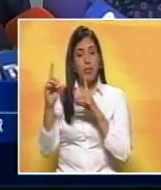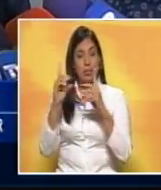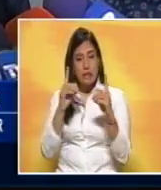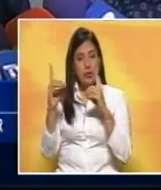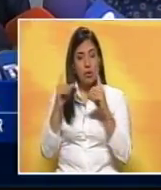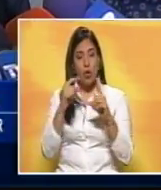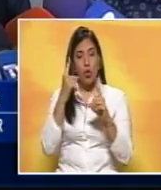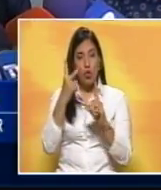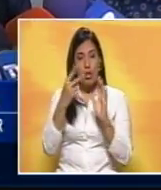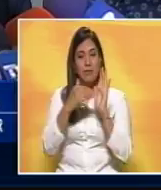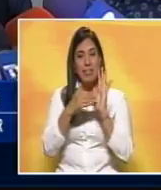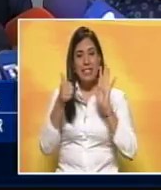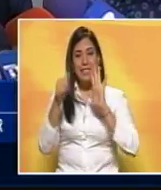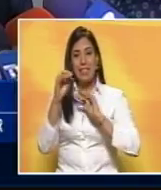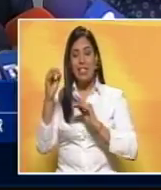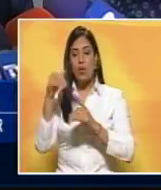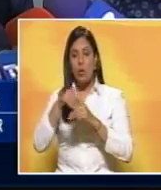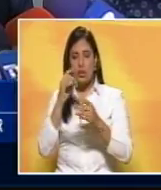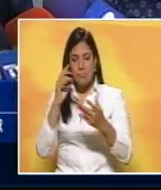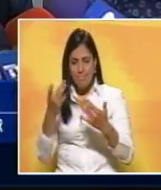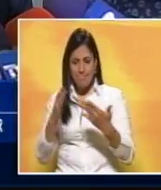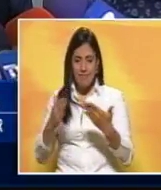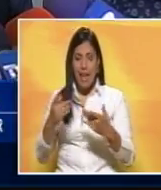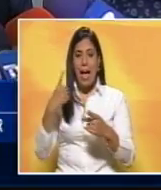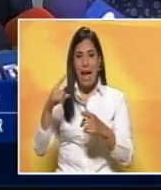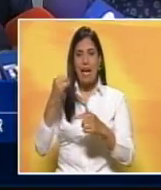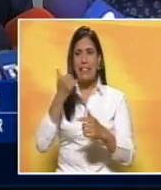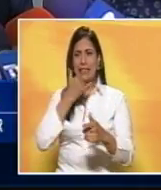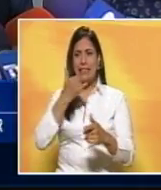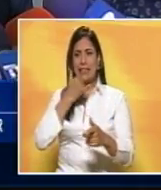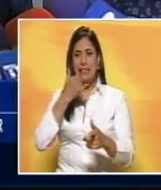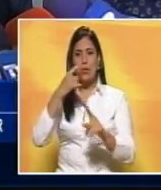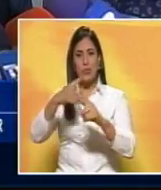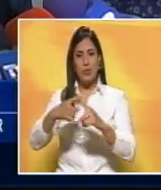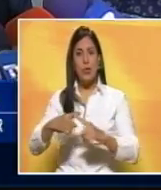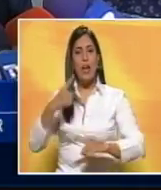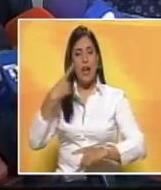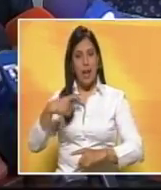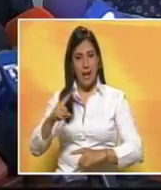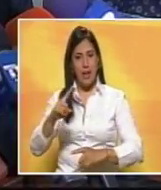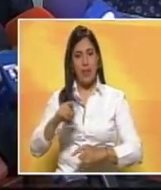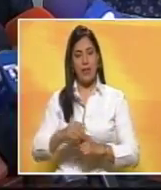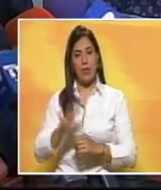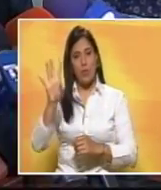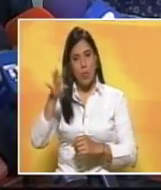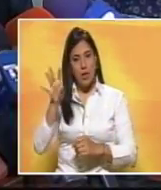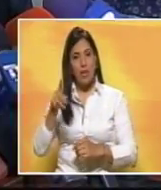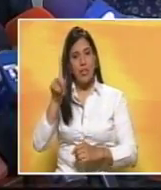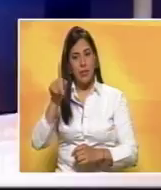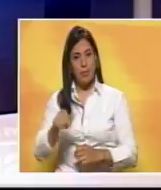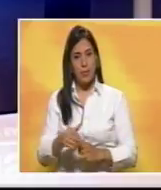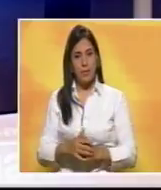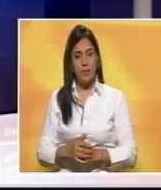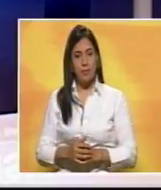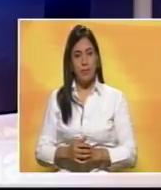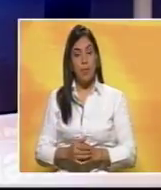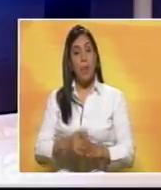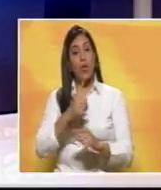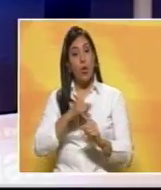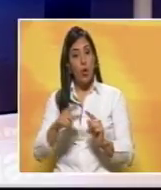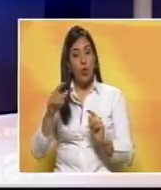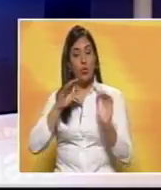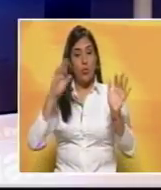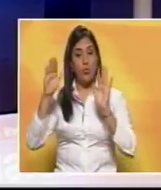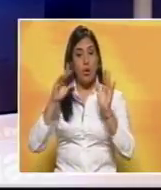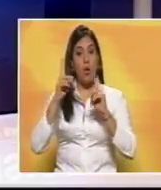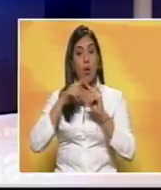discutiendo 2.600 votos y que ya han encontrado errores en la totalización de la región guayanesa. Y tras un